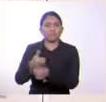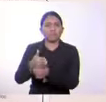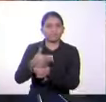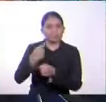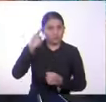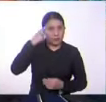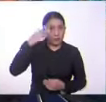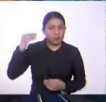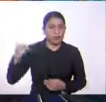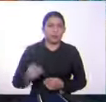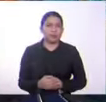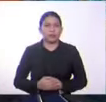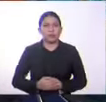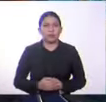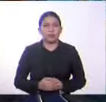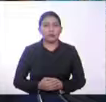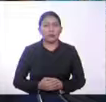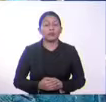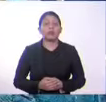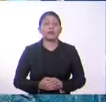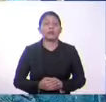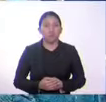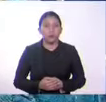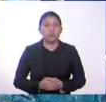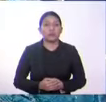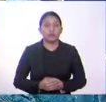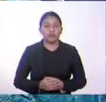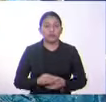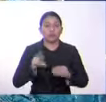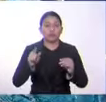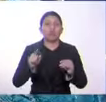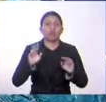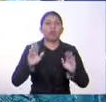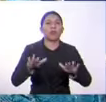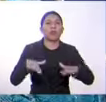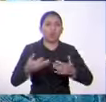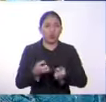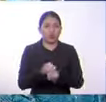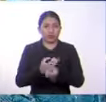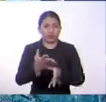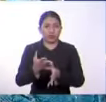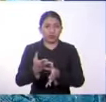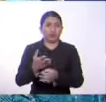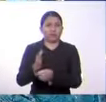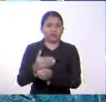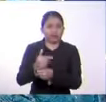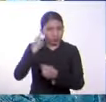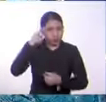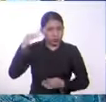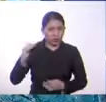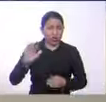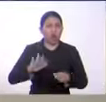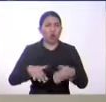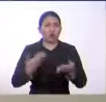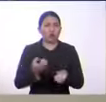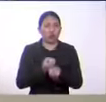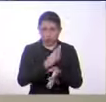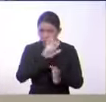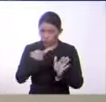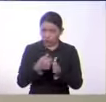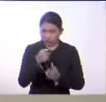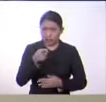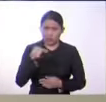sistema de partidos políticos. Cuando hablamos, vamos a estar tratando sobre cómo surgen los partidos políticos, cómo se desenvuelven, todas esas curiosidades hoy